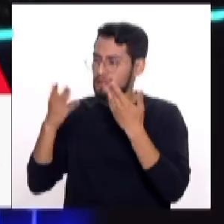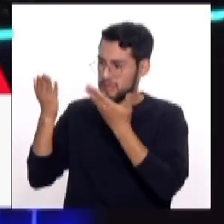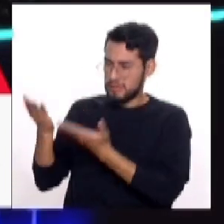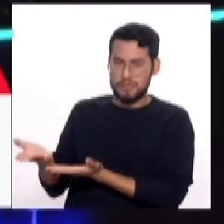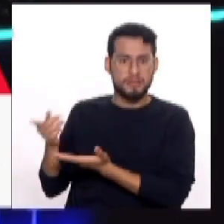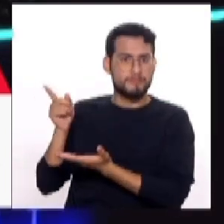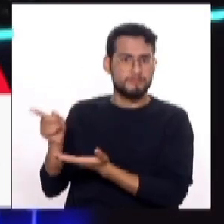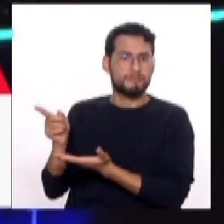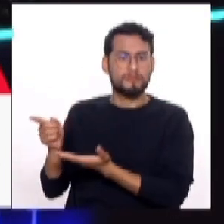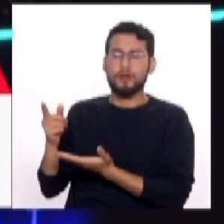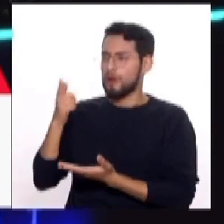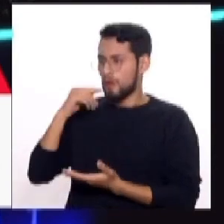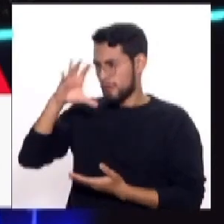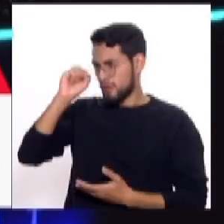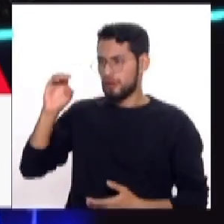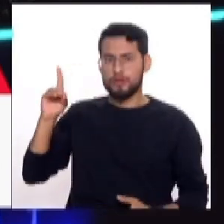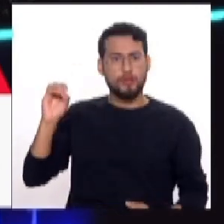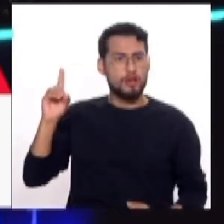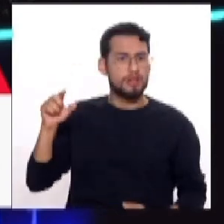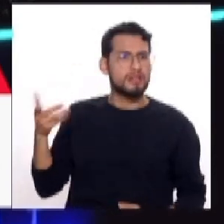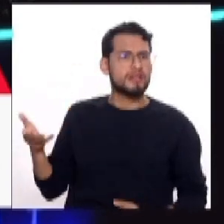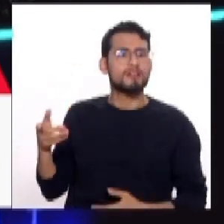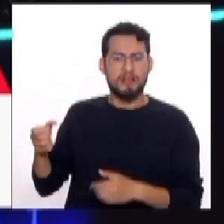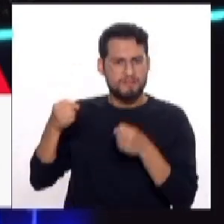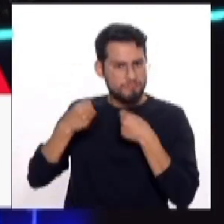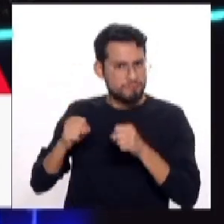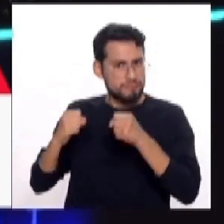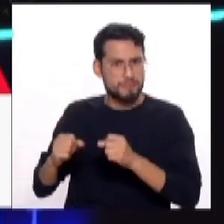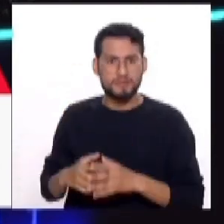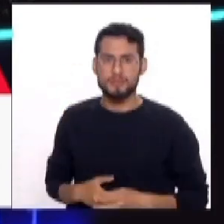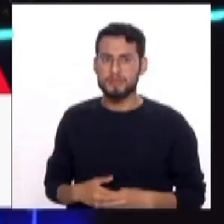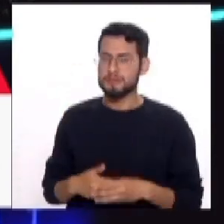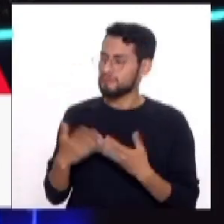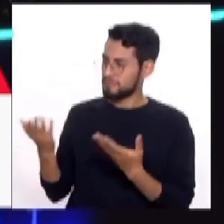acá el senador dod con sus